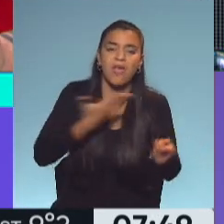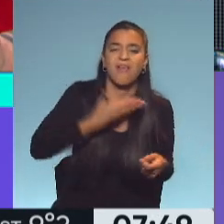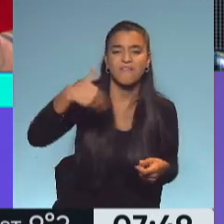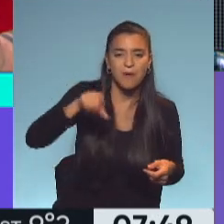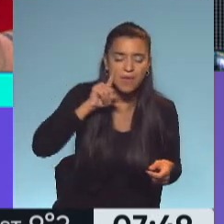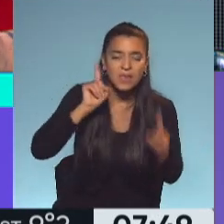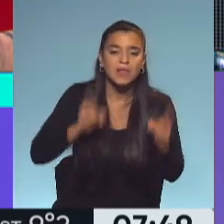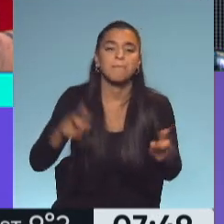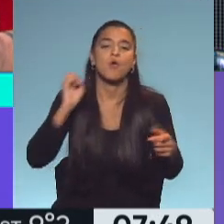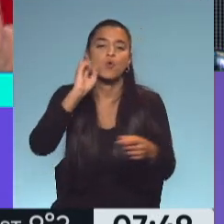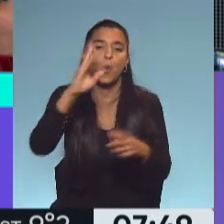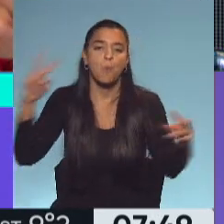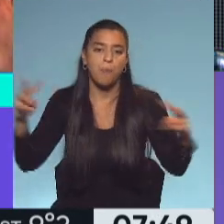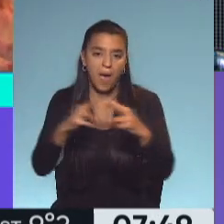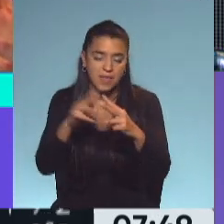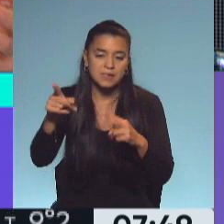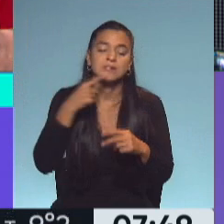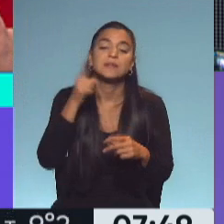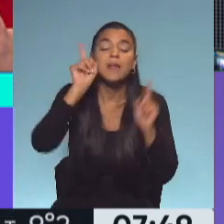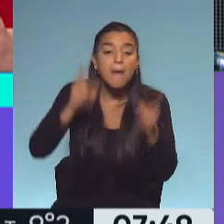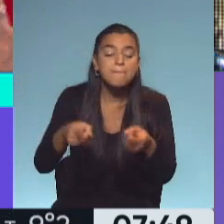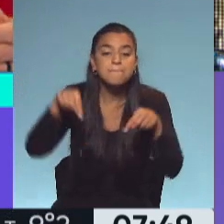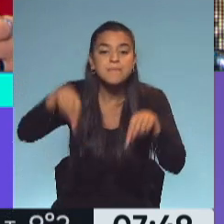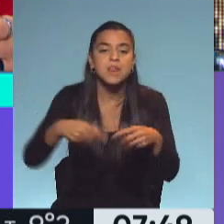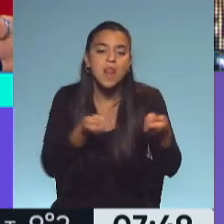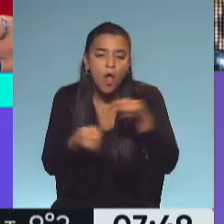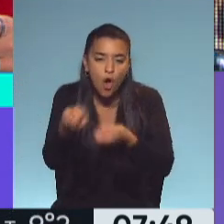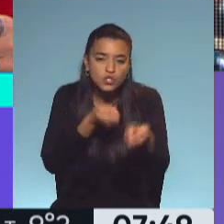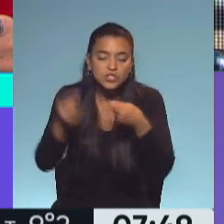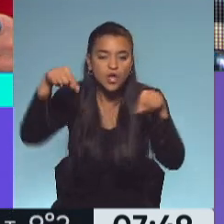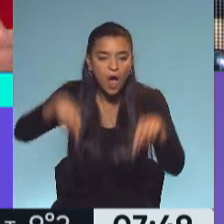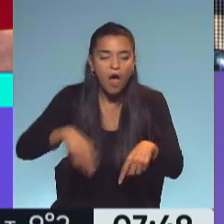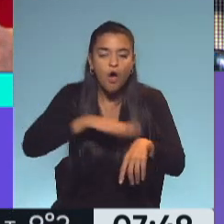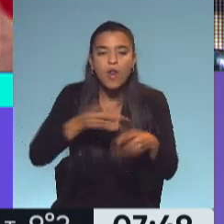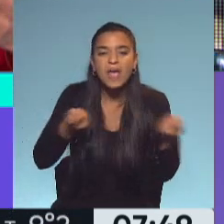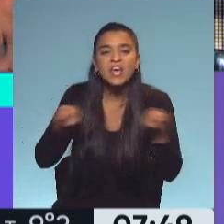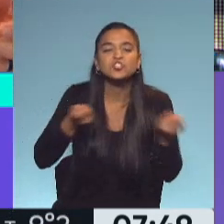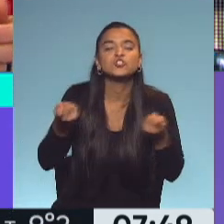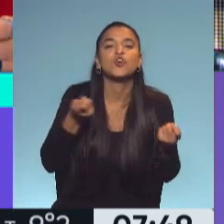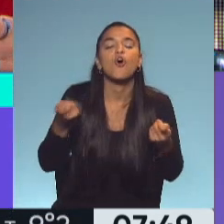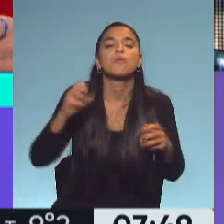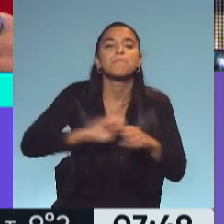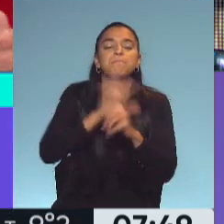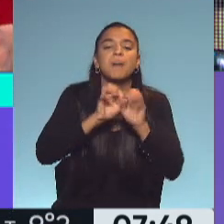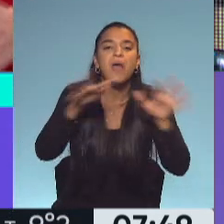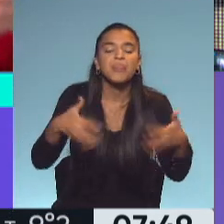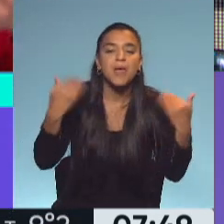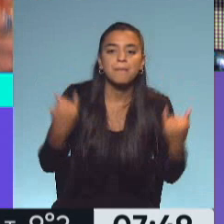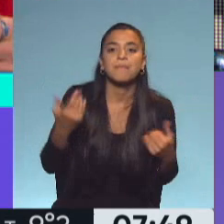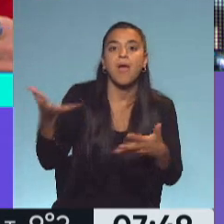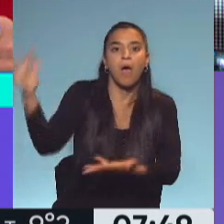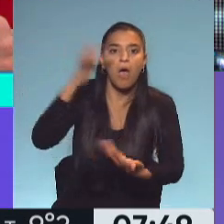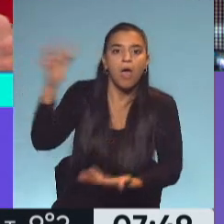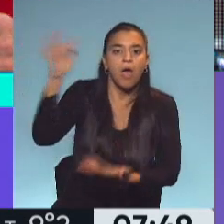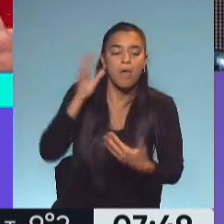Internacional, con el Club de París, también está en el medio de una negociación a propósito de la gestión de la pandemia con la llegada de más dosis de vacunas,